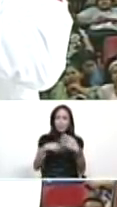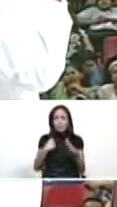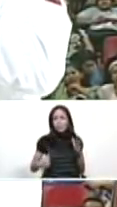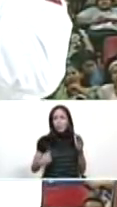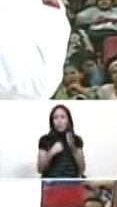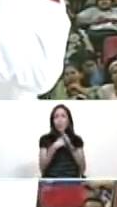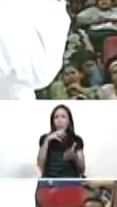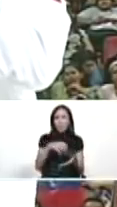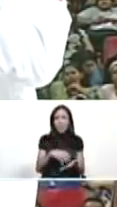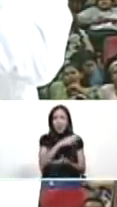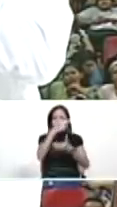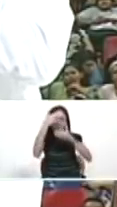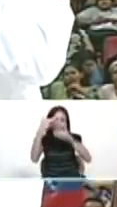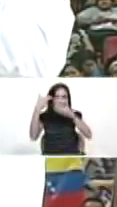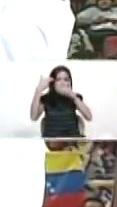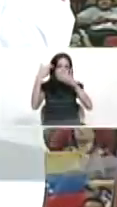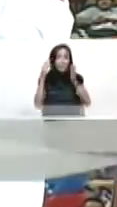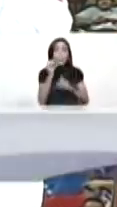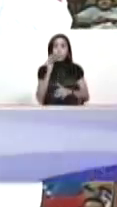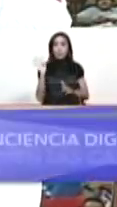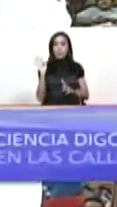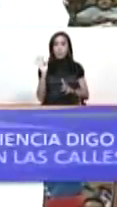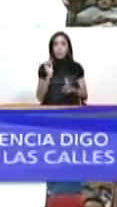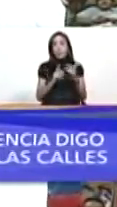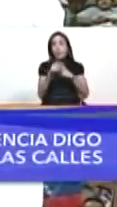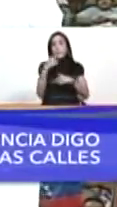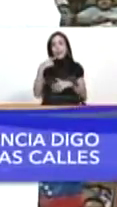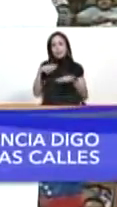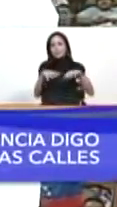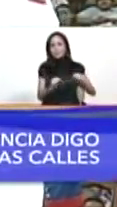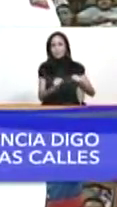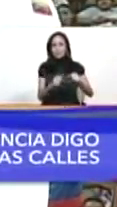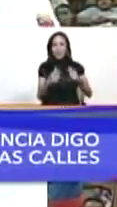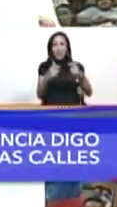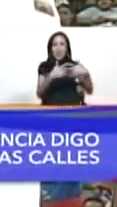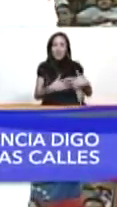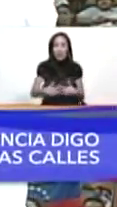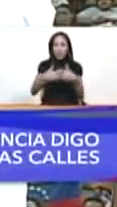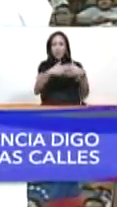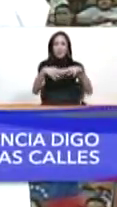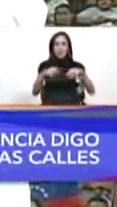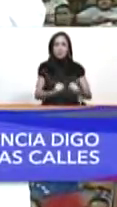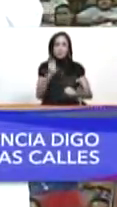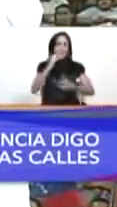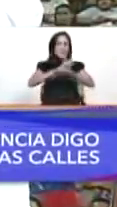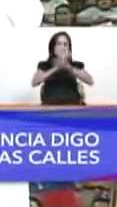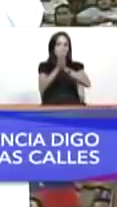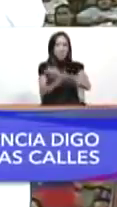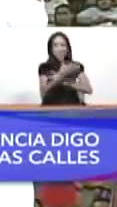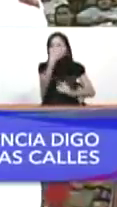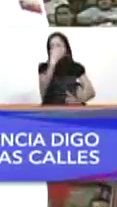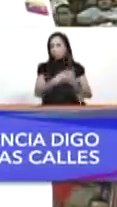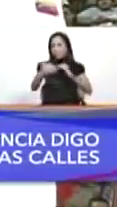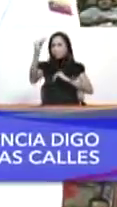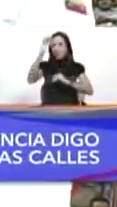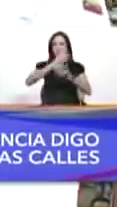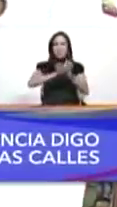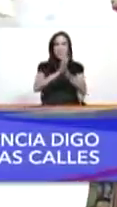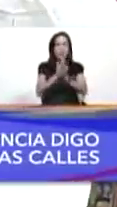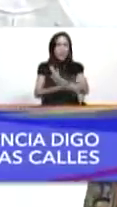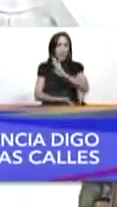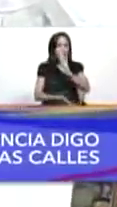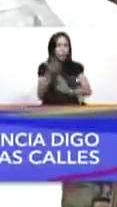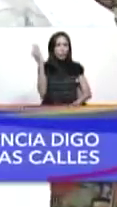al terrorismo y a las fuerzas del imperialismo en Venezuela. Las hagamos polvo, polvo cósmico.